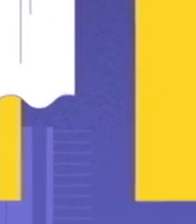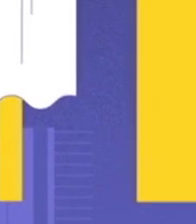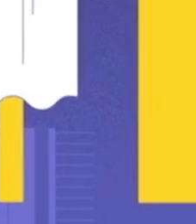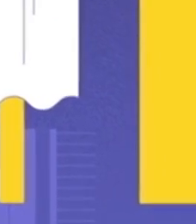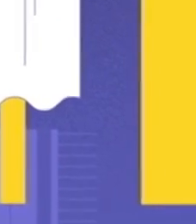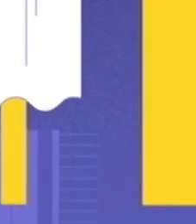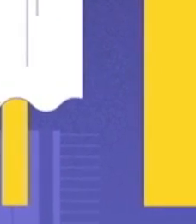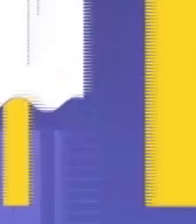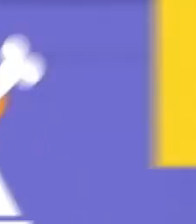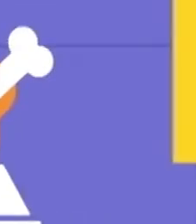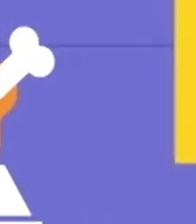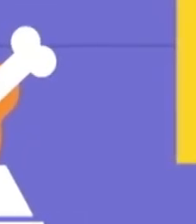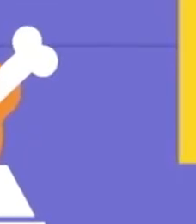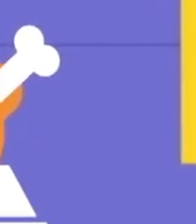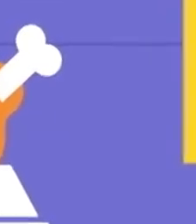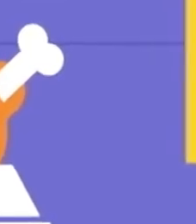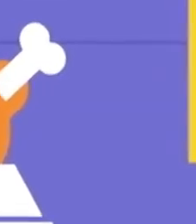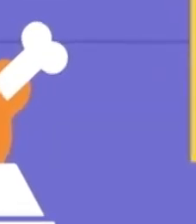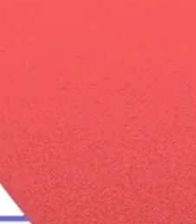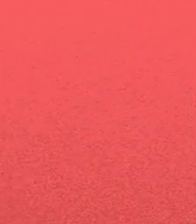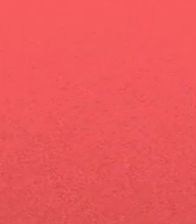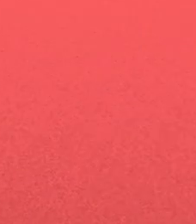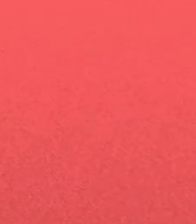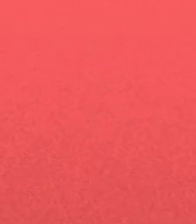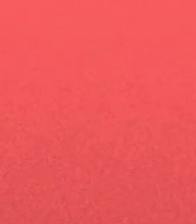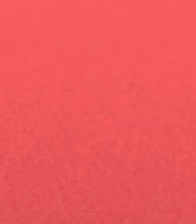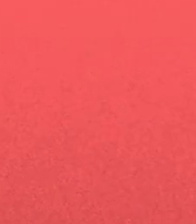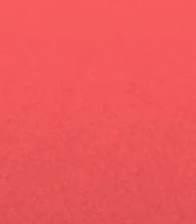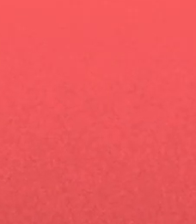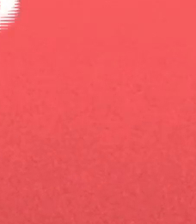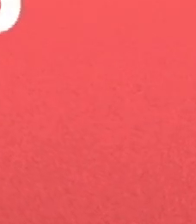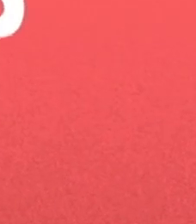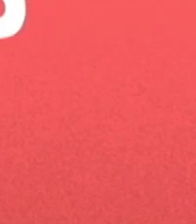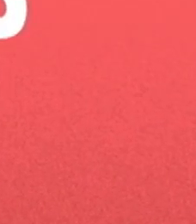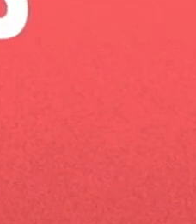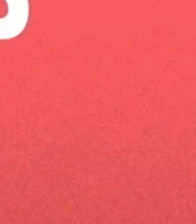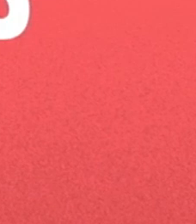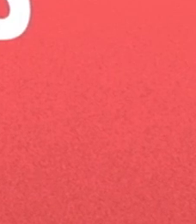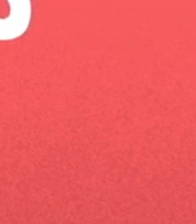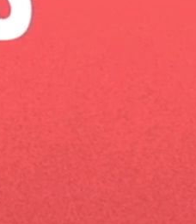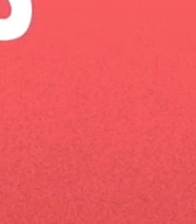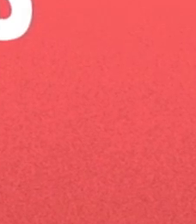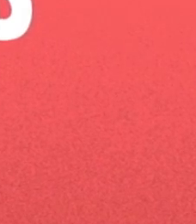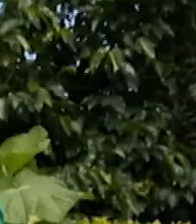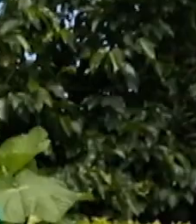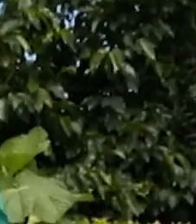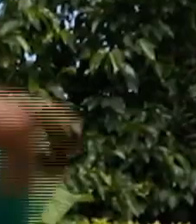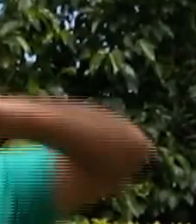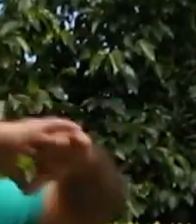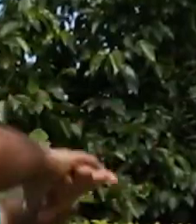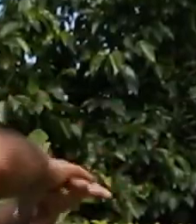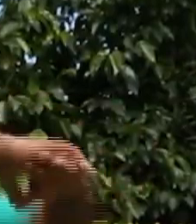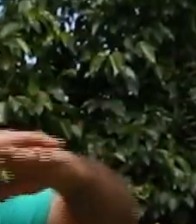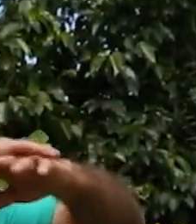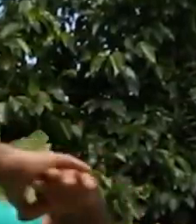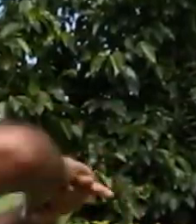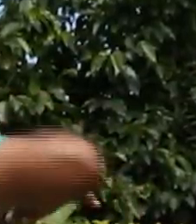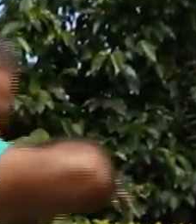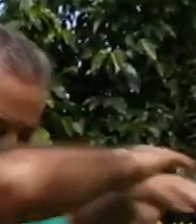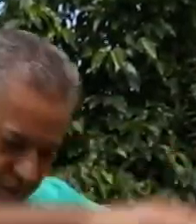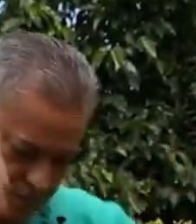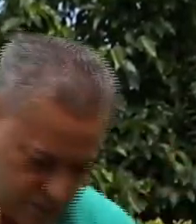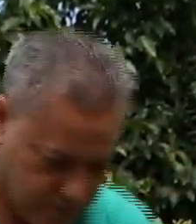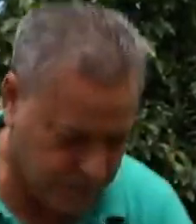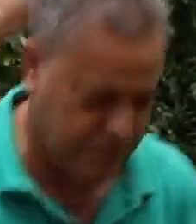el bien que haces hoy regresa a vos siempre. Junta de Protección Social, para hacer el bien juntos. Yo tengo una